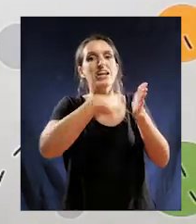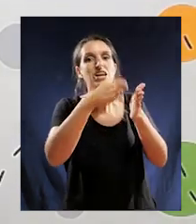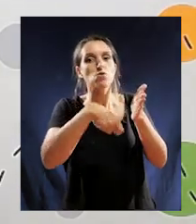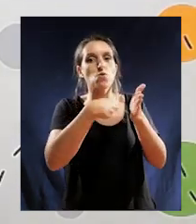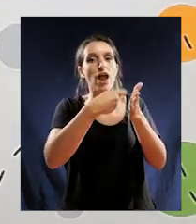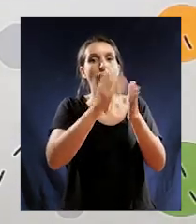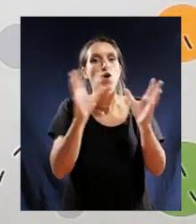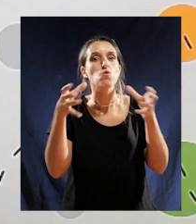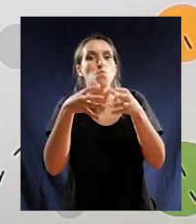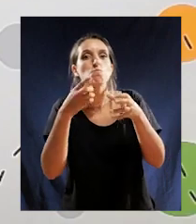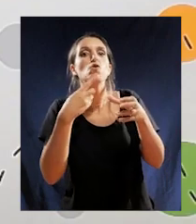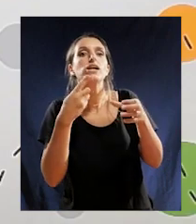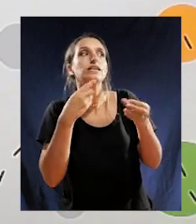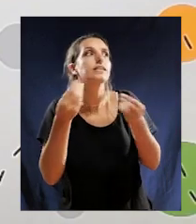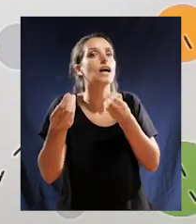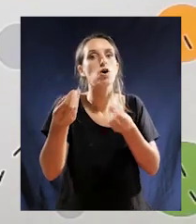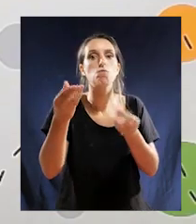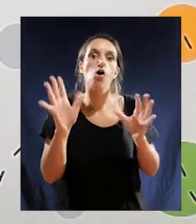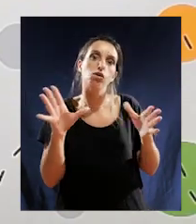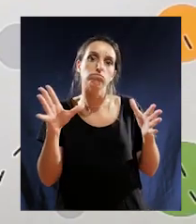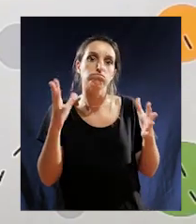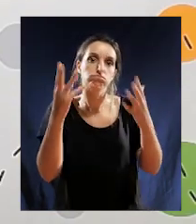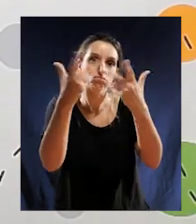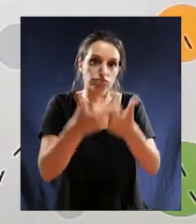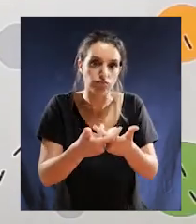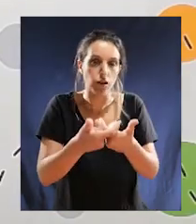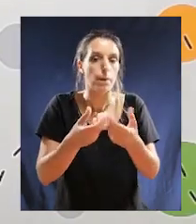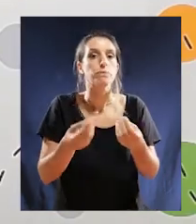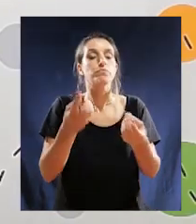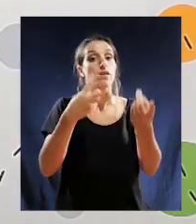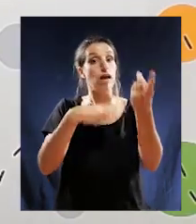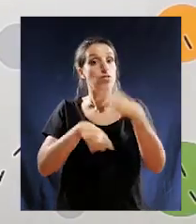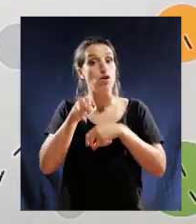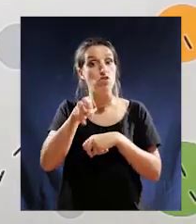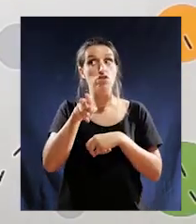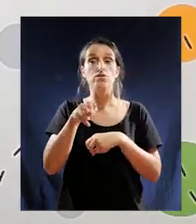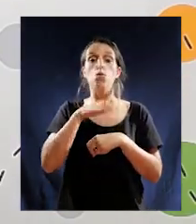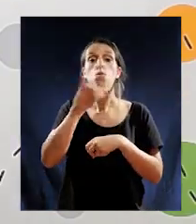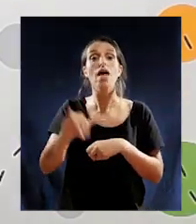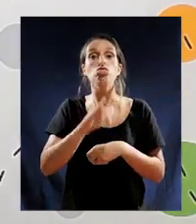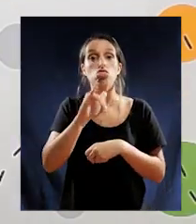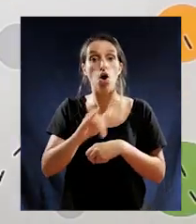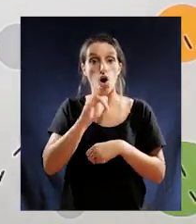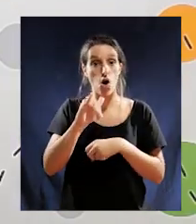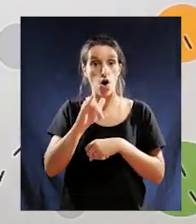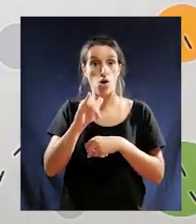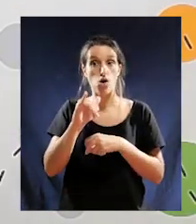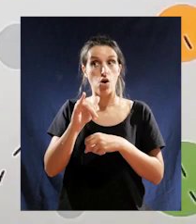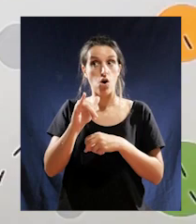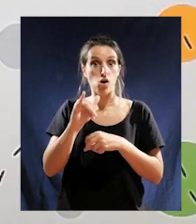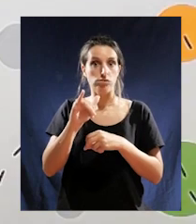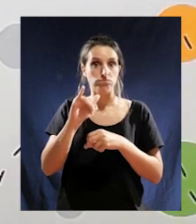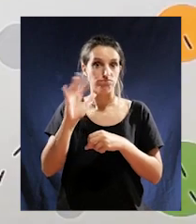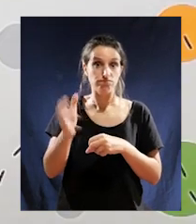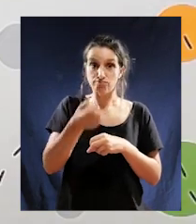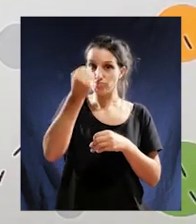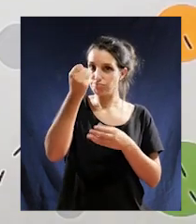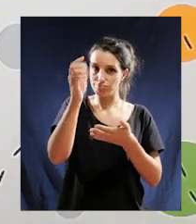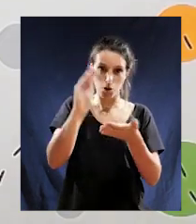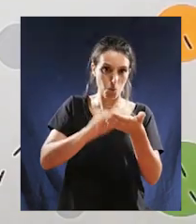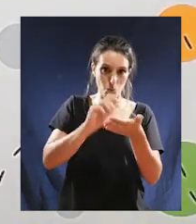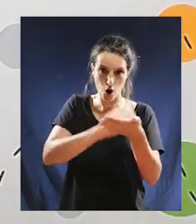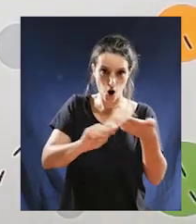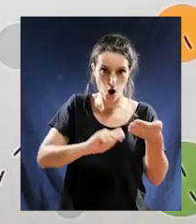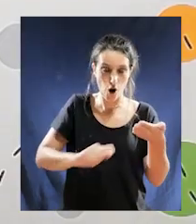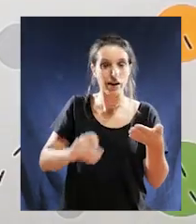titula entre la ciencia ficción y la política y ella recurre allí a un cuento que